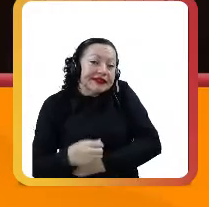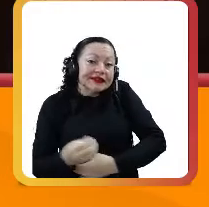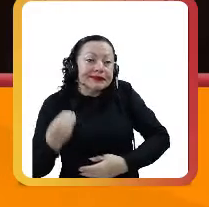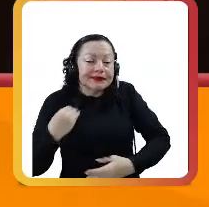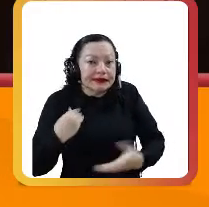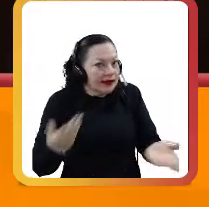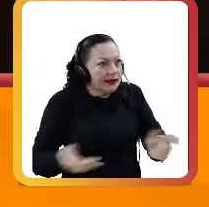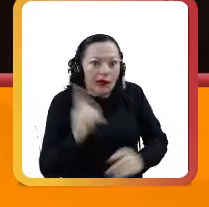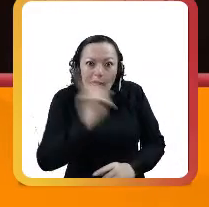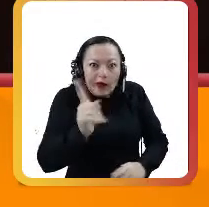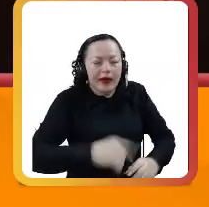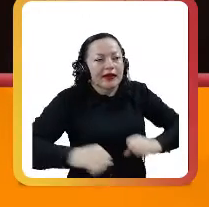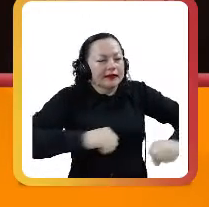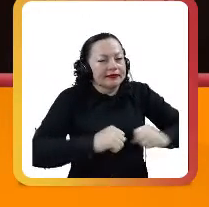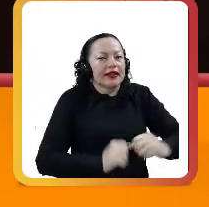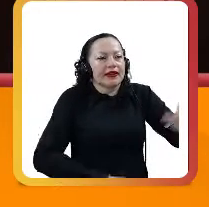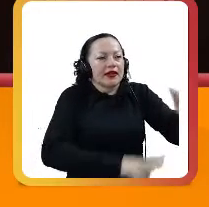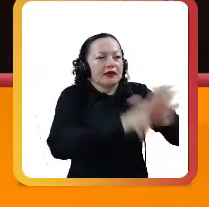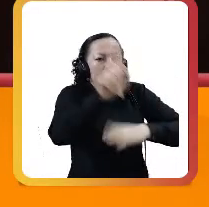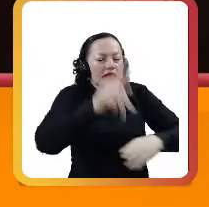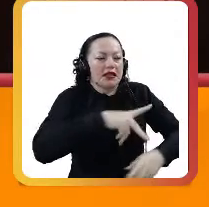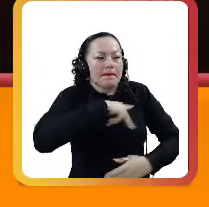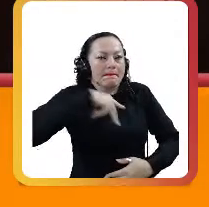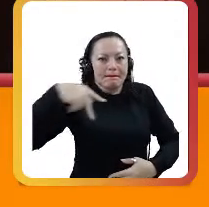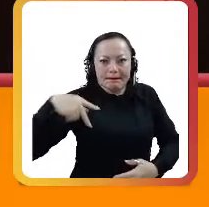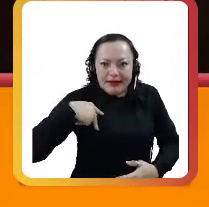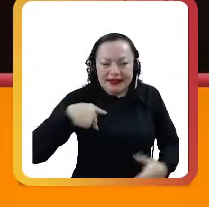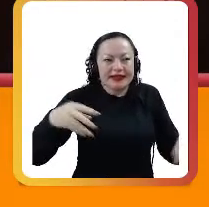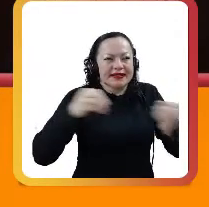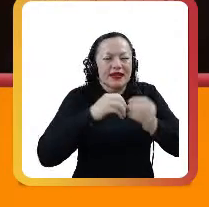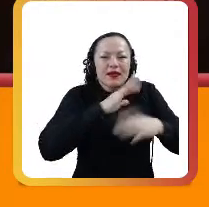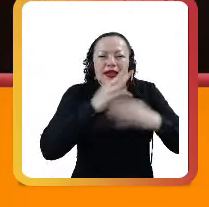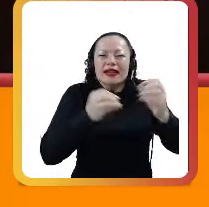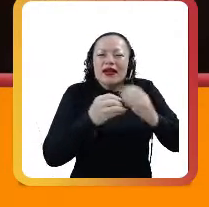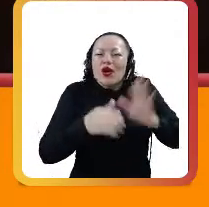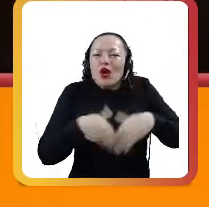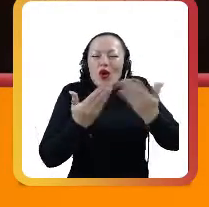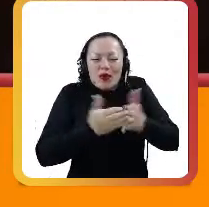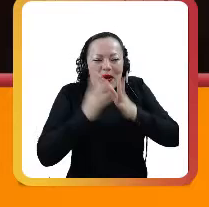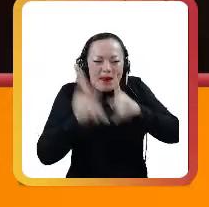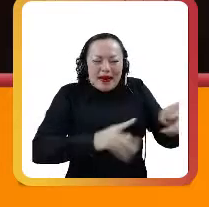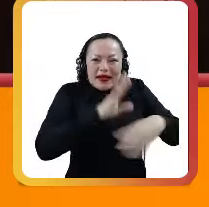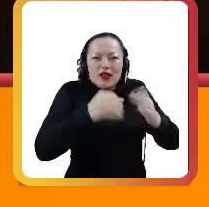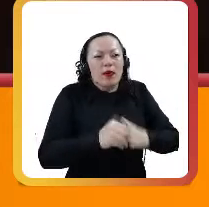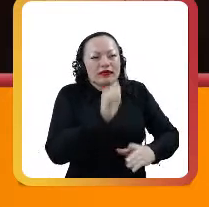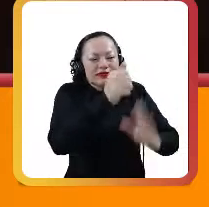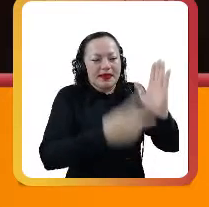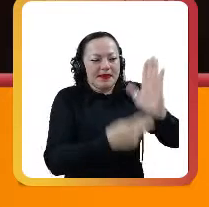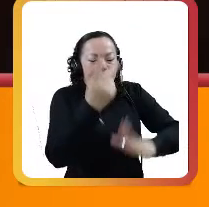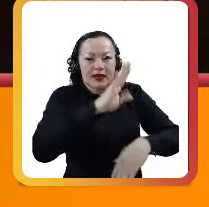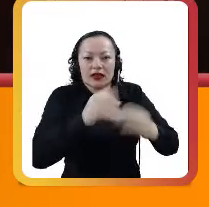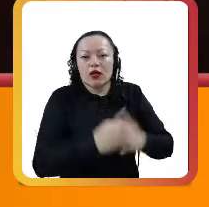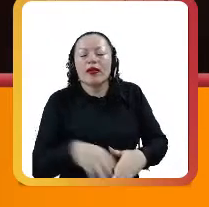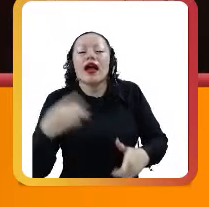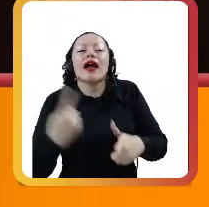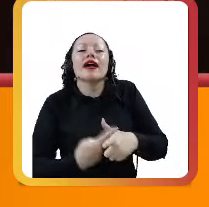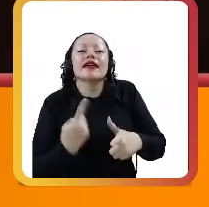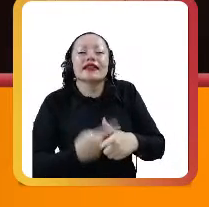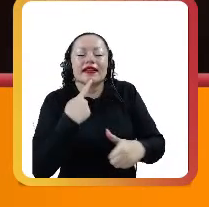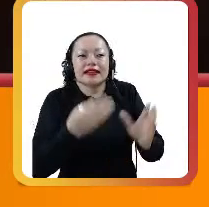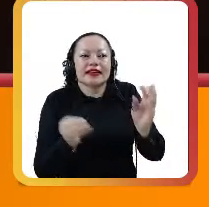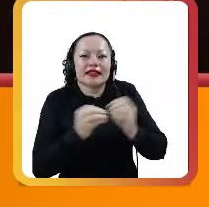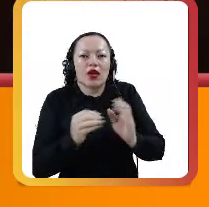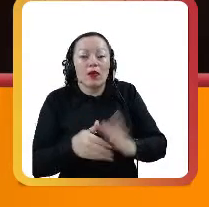crecimiento personal o tu crecimiento como persona o tu desarrollo. Entonces serás